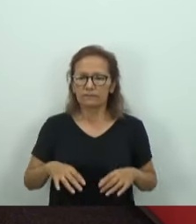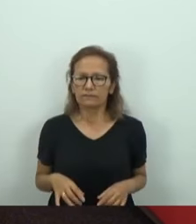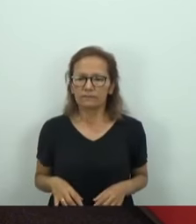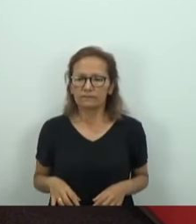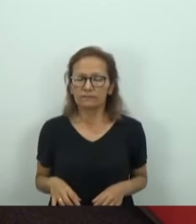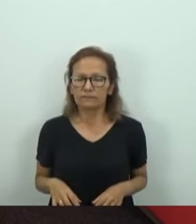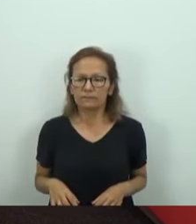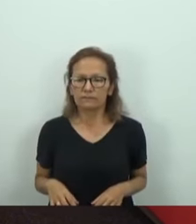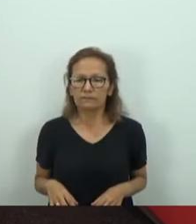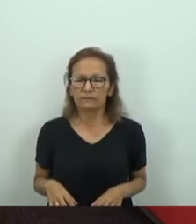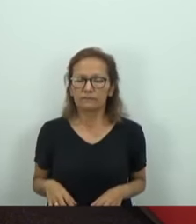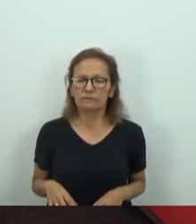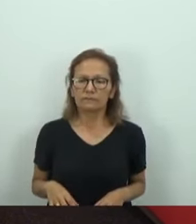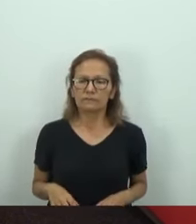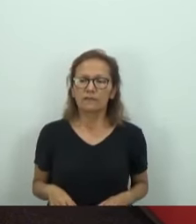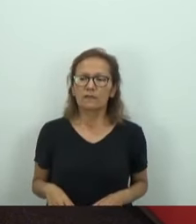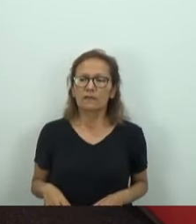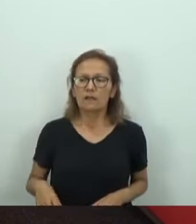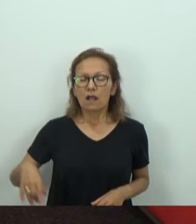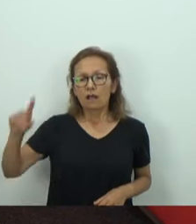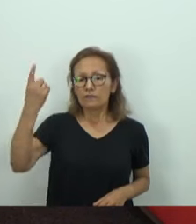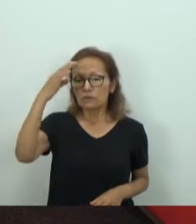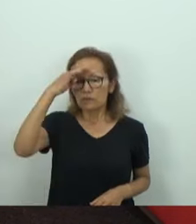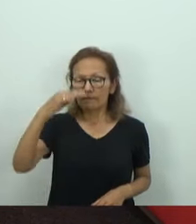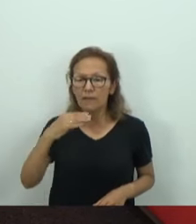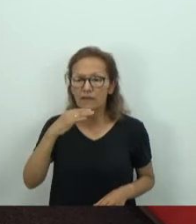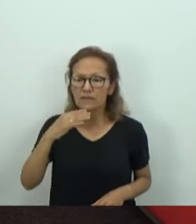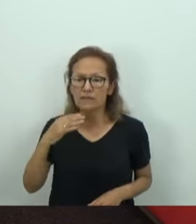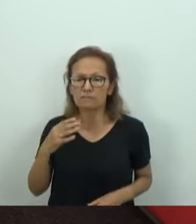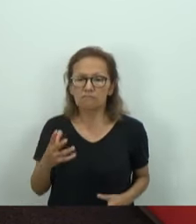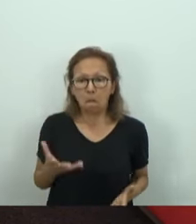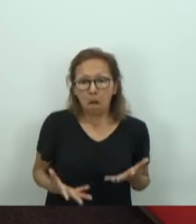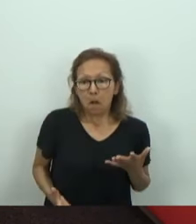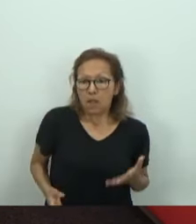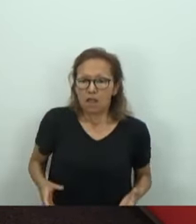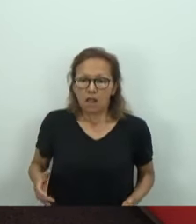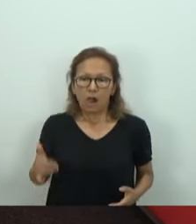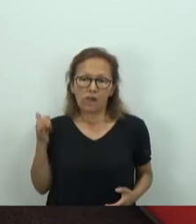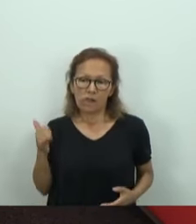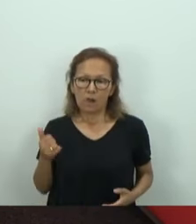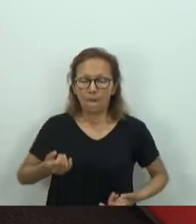Yo no estoy diciendo que Dios el Padre tenía sangre, no, pero que en el código genético,